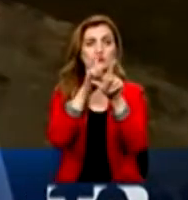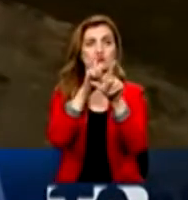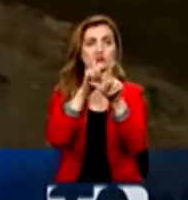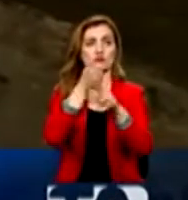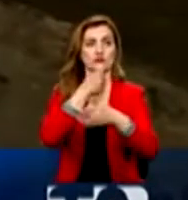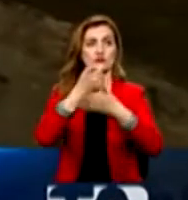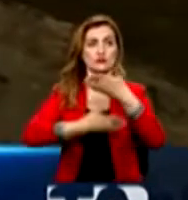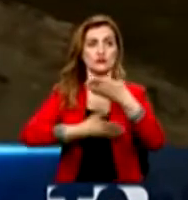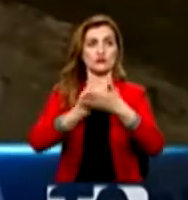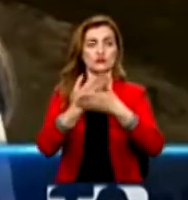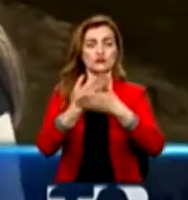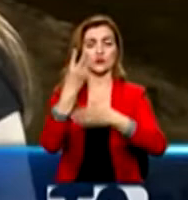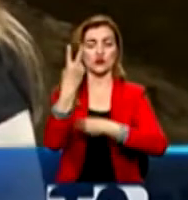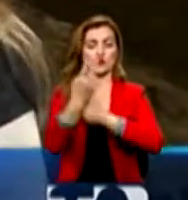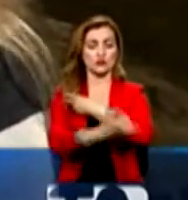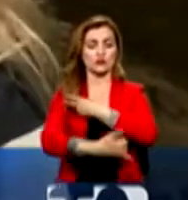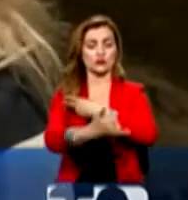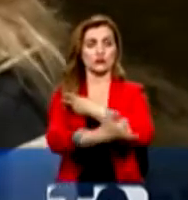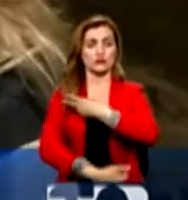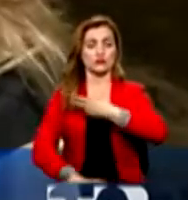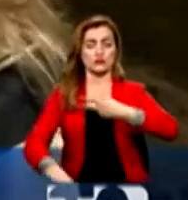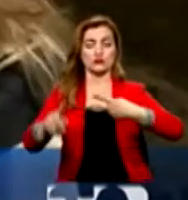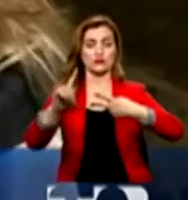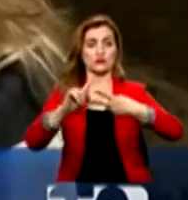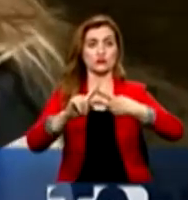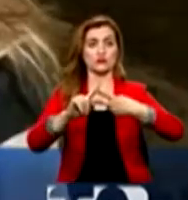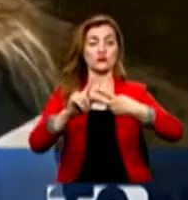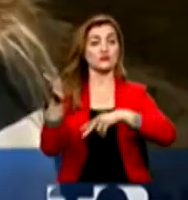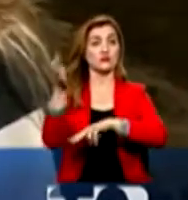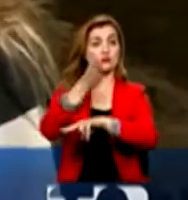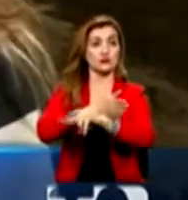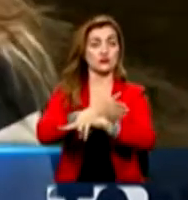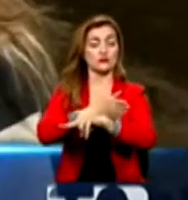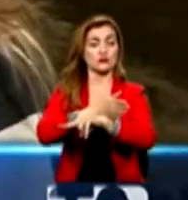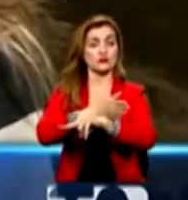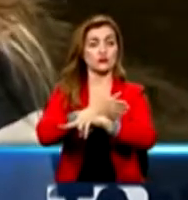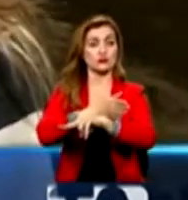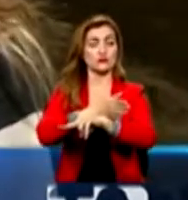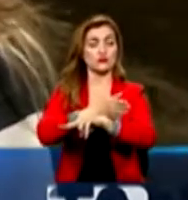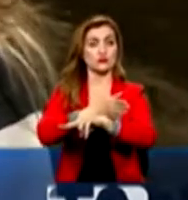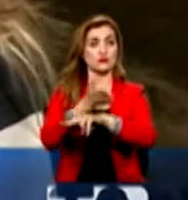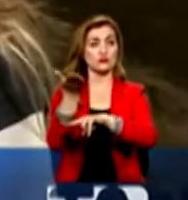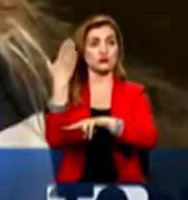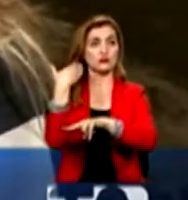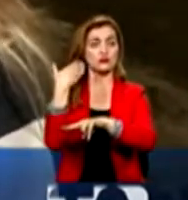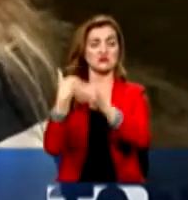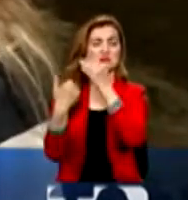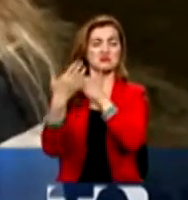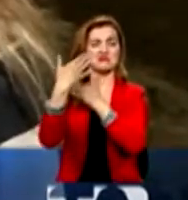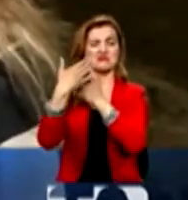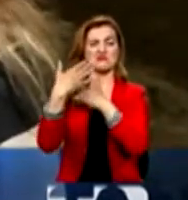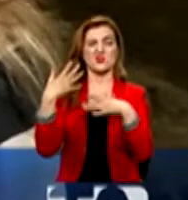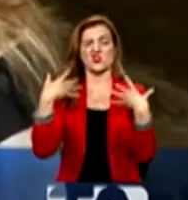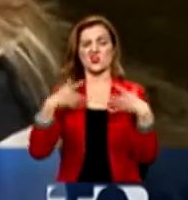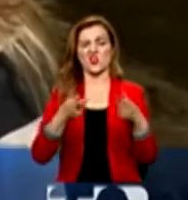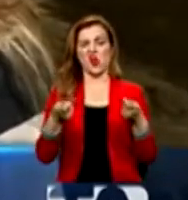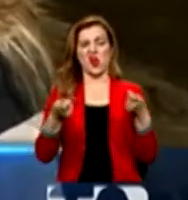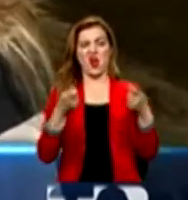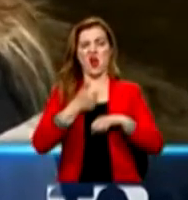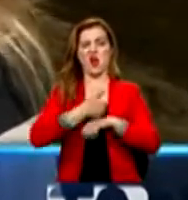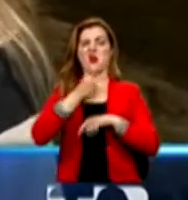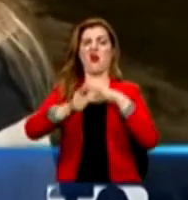la mente dos países. Uno, el anterior, personificado por un pasado oscuro y